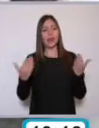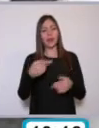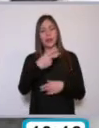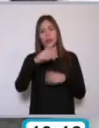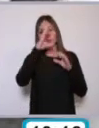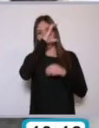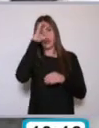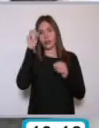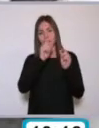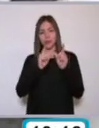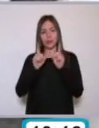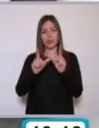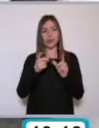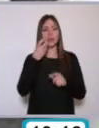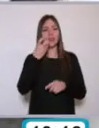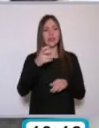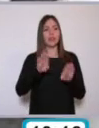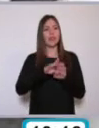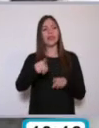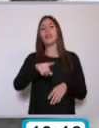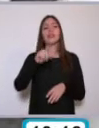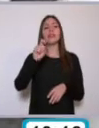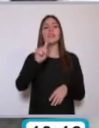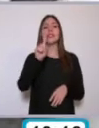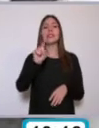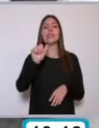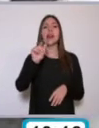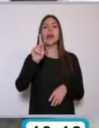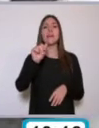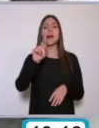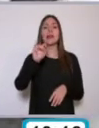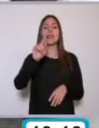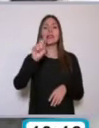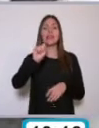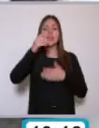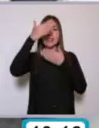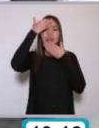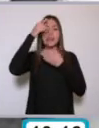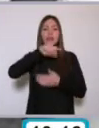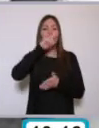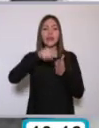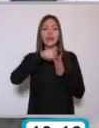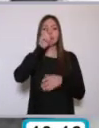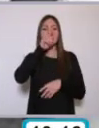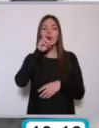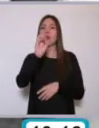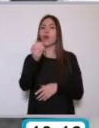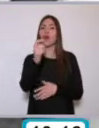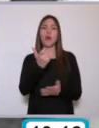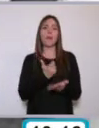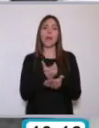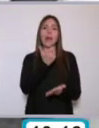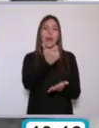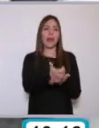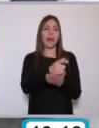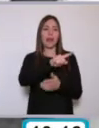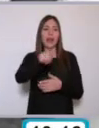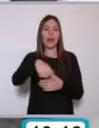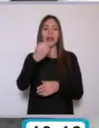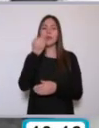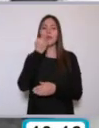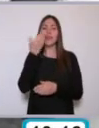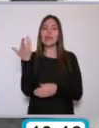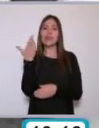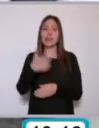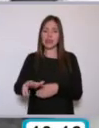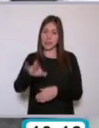rollo, que dicen los zapatistas en Sanborns, ¿no? Y entonces aquí lo estamos viendo y que dicen que no pagaron la cuenta, pero sí la pagaron.